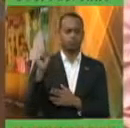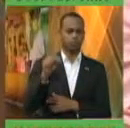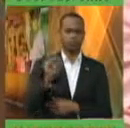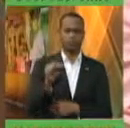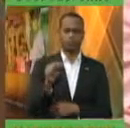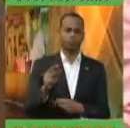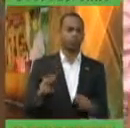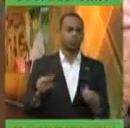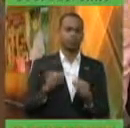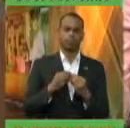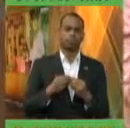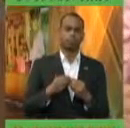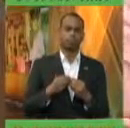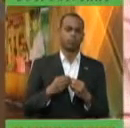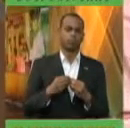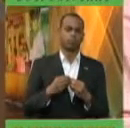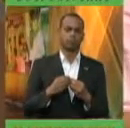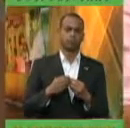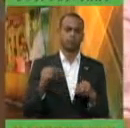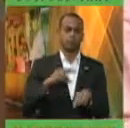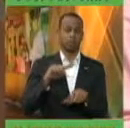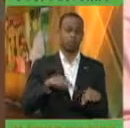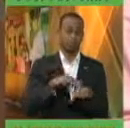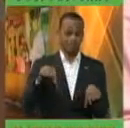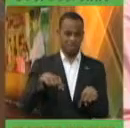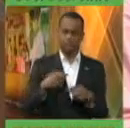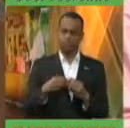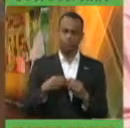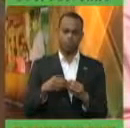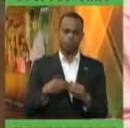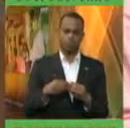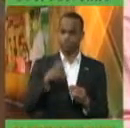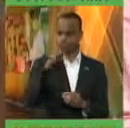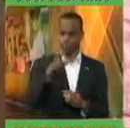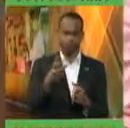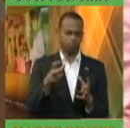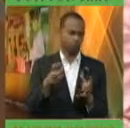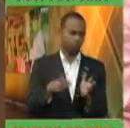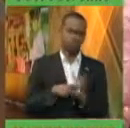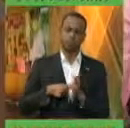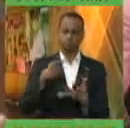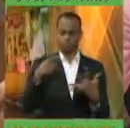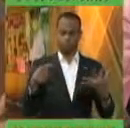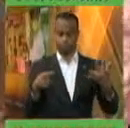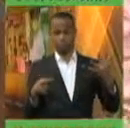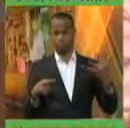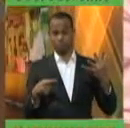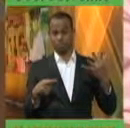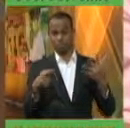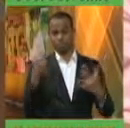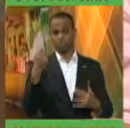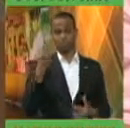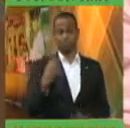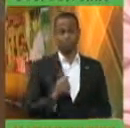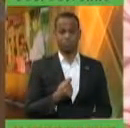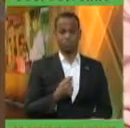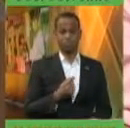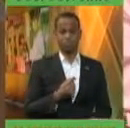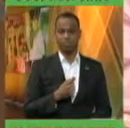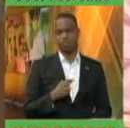rigurosos que dos internacionales en nuestro país por tanto ahora mismo hay una avalancha de turistas